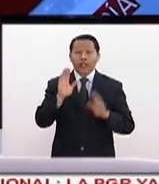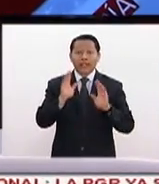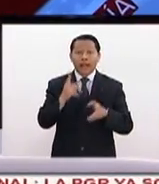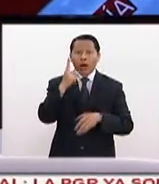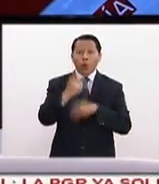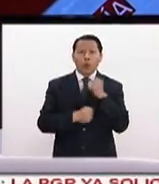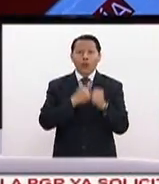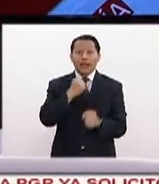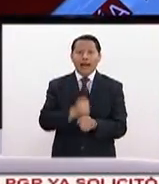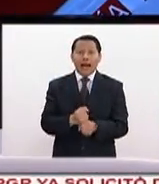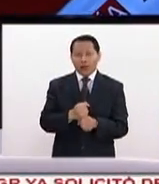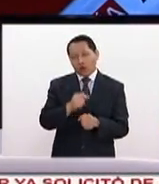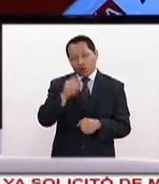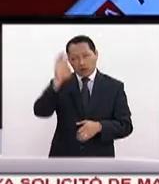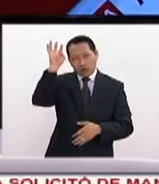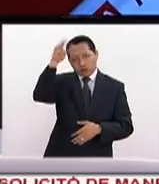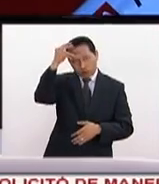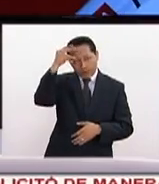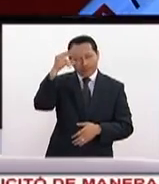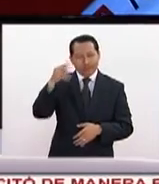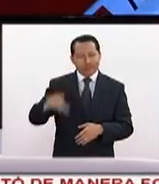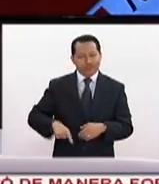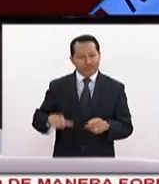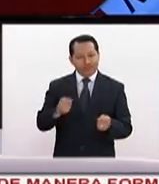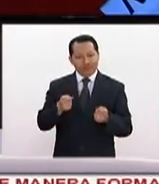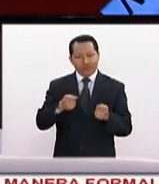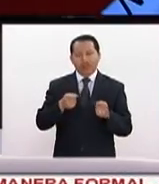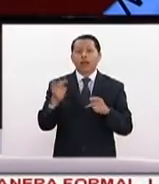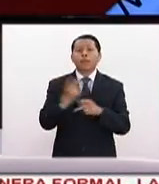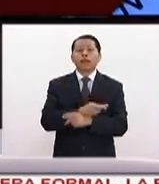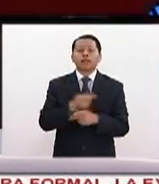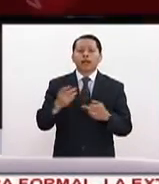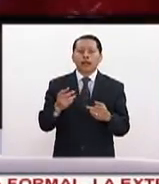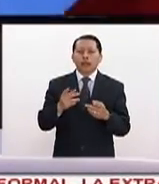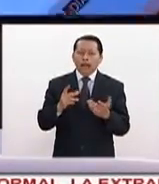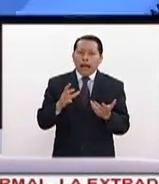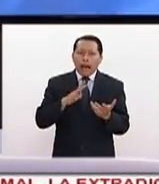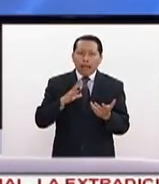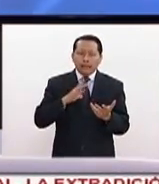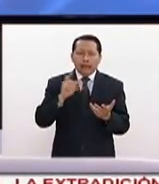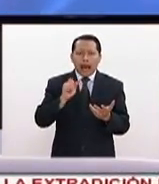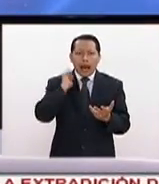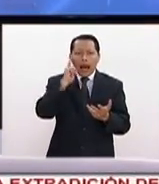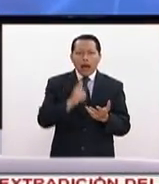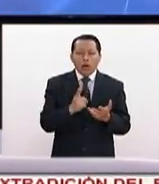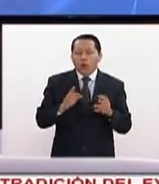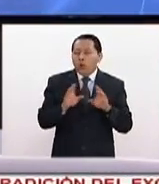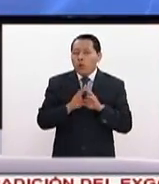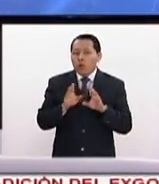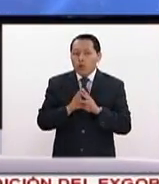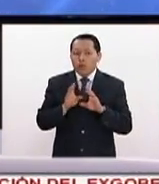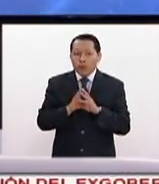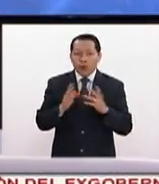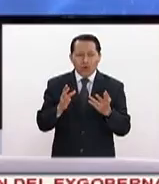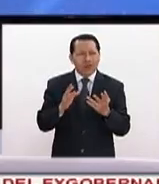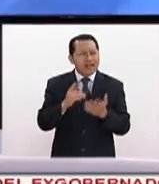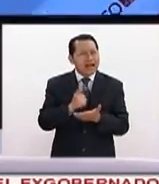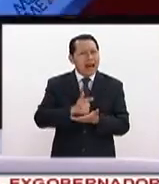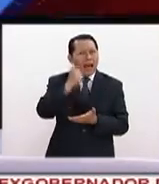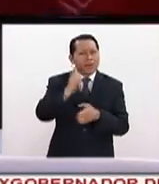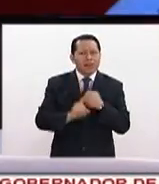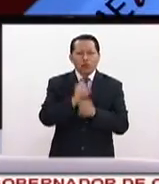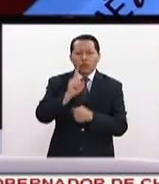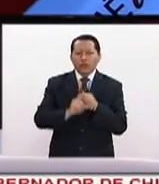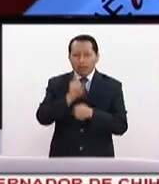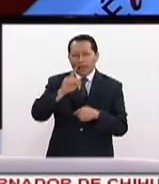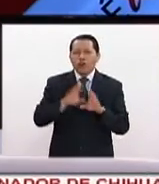cumplir Donald Trump en el gobierno, le sucedió una cosa que realmente sigue en una grave crisis su